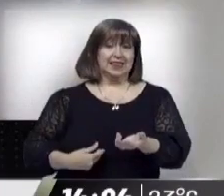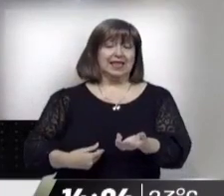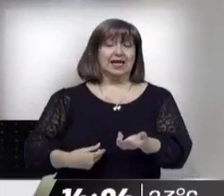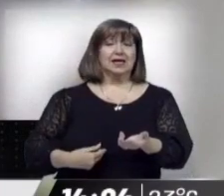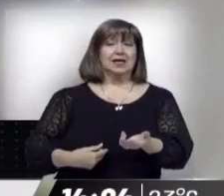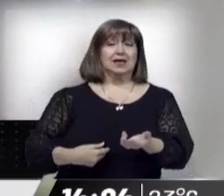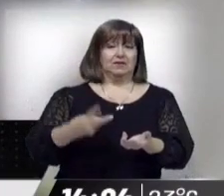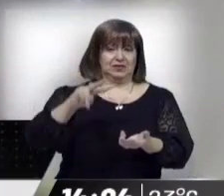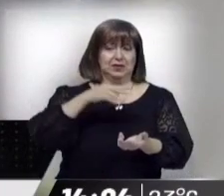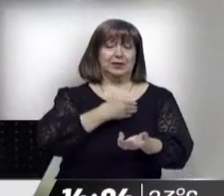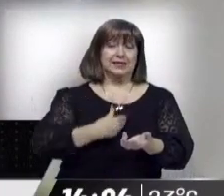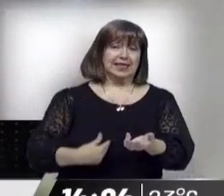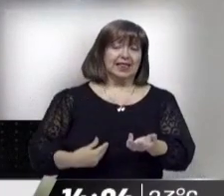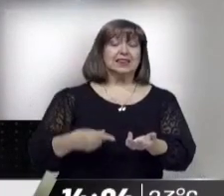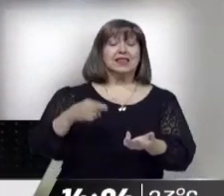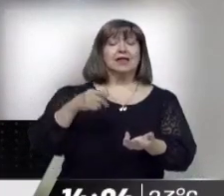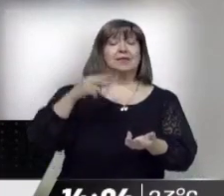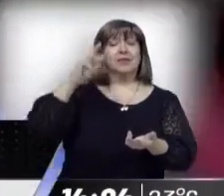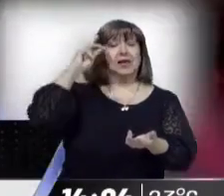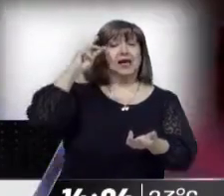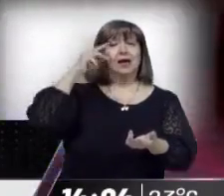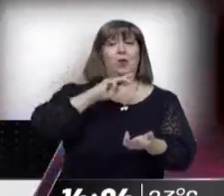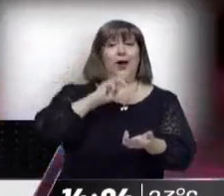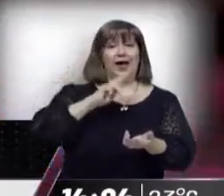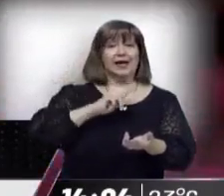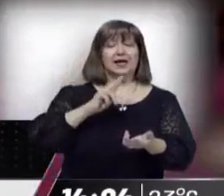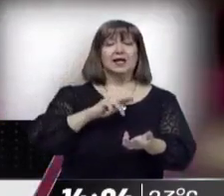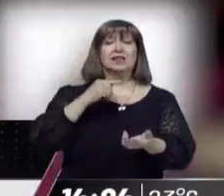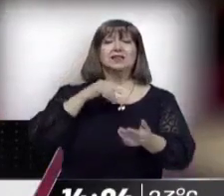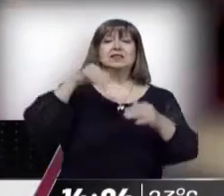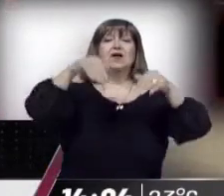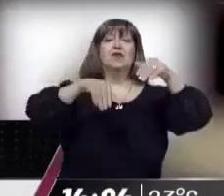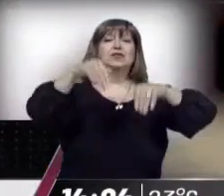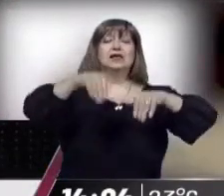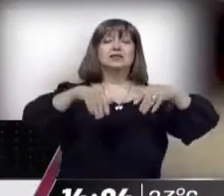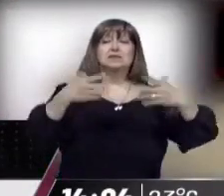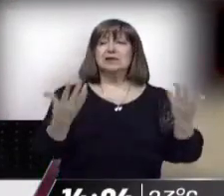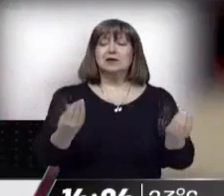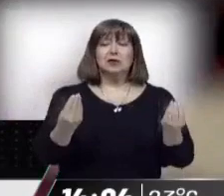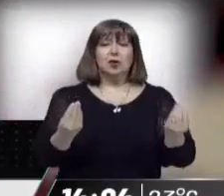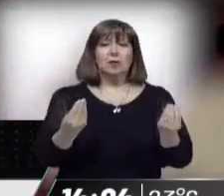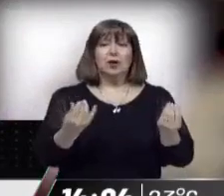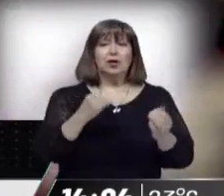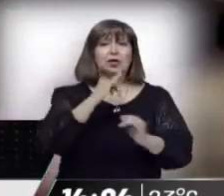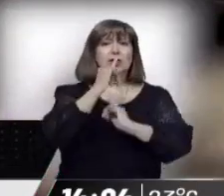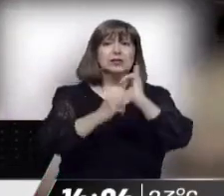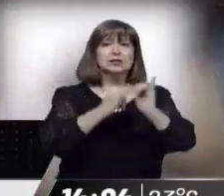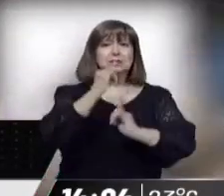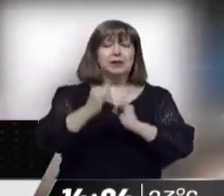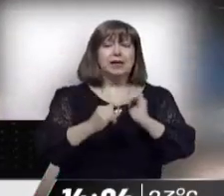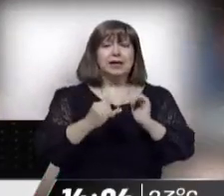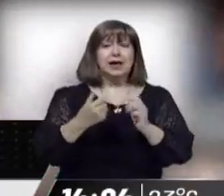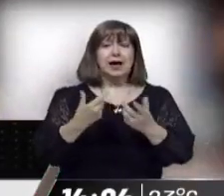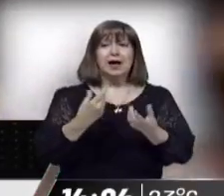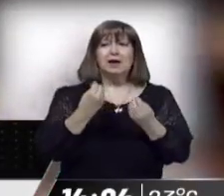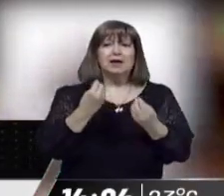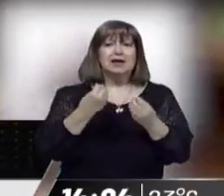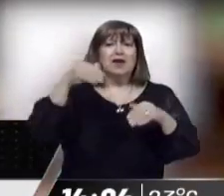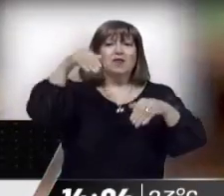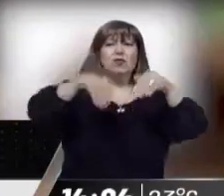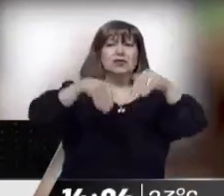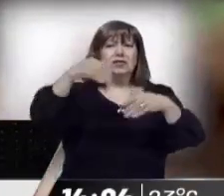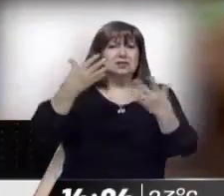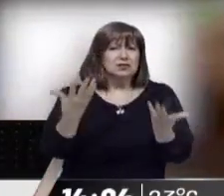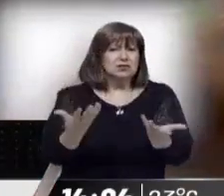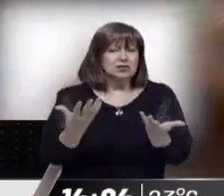soy del Poder Ejecutivo. Bien, entonces, llama a votación, pero tampoco explican ante las cámaras qué es lo que se estaba